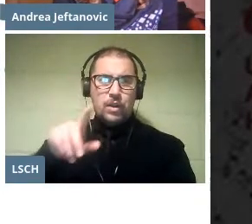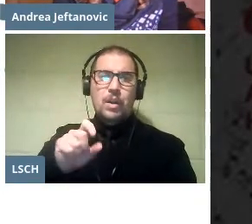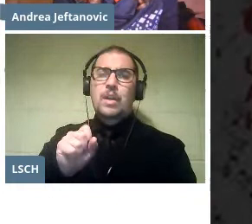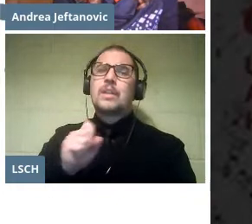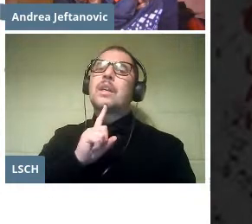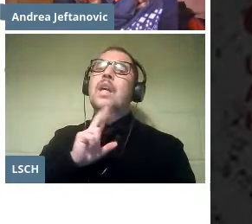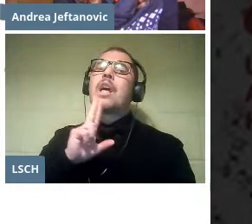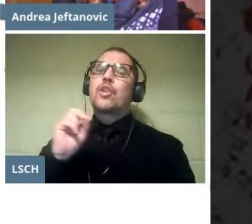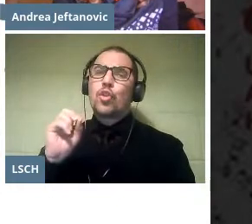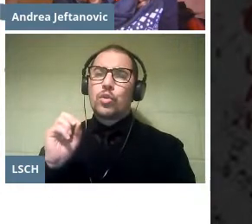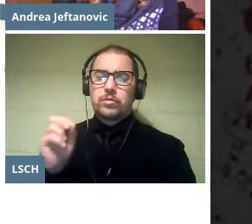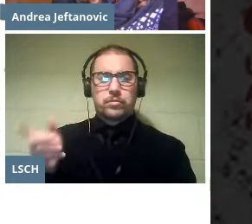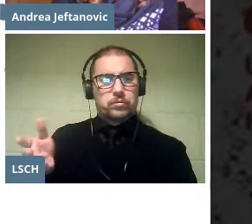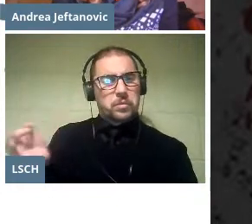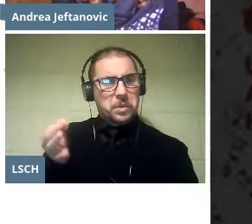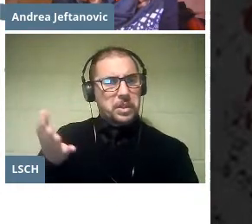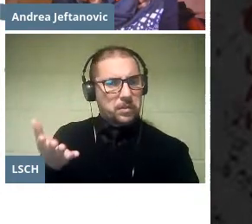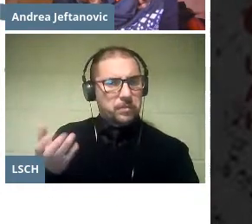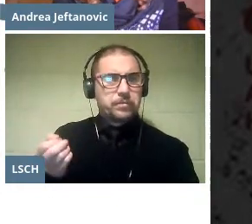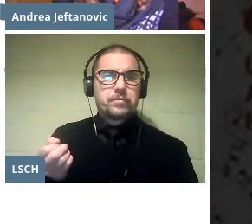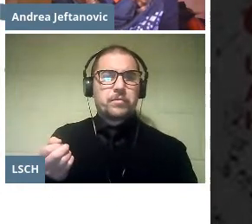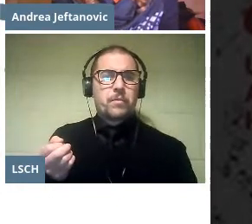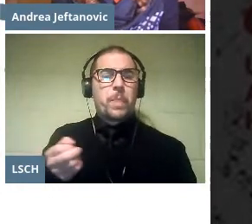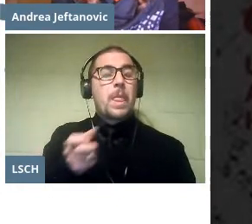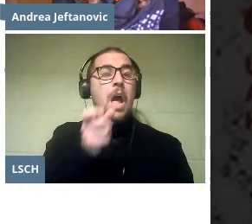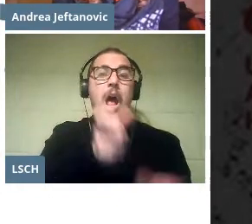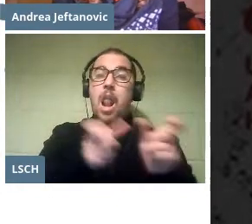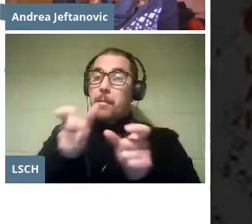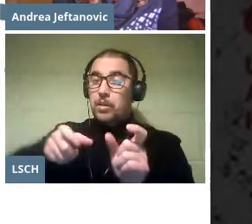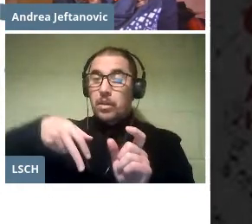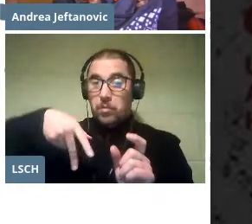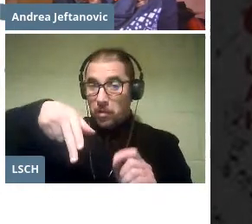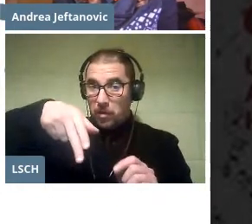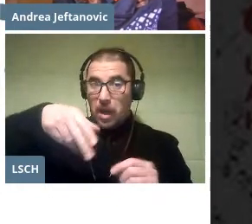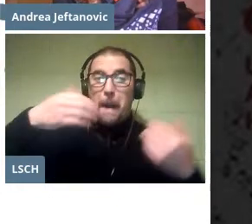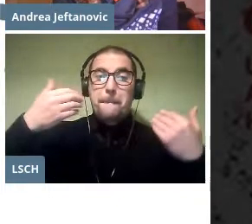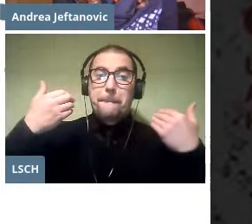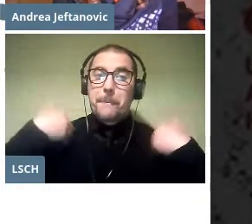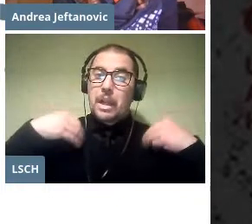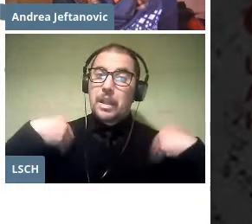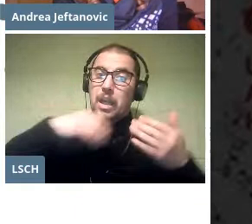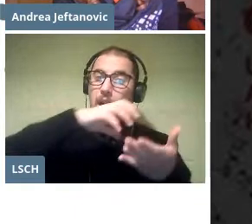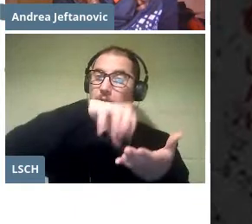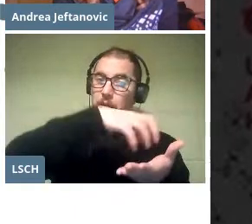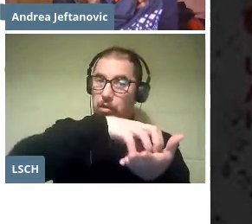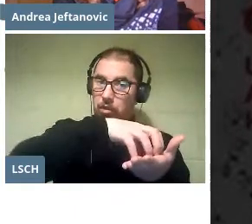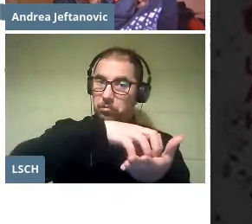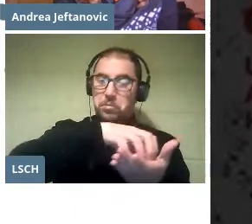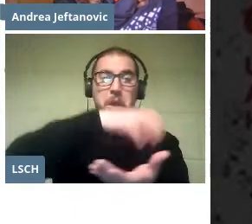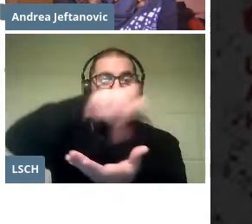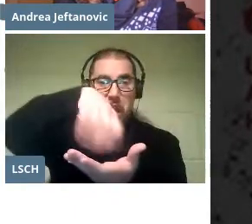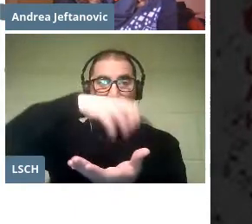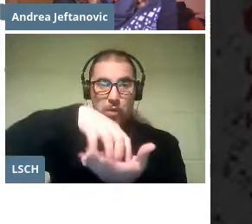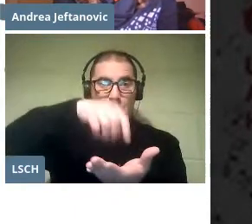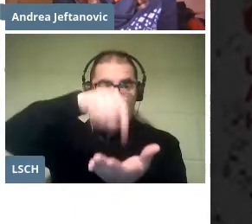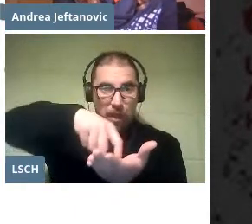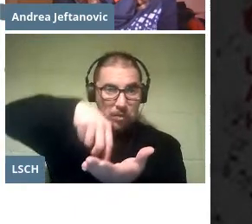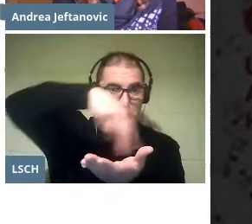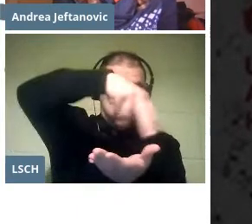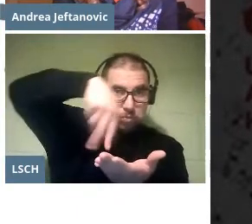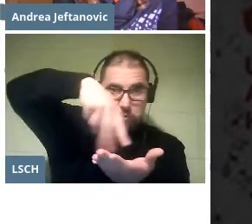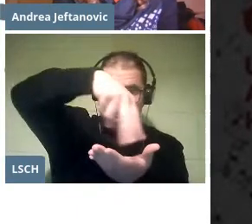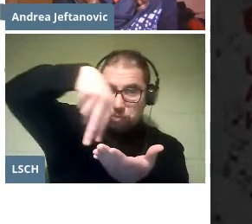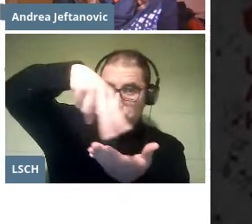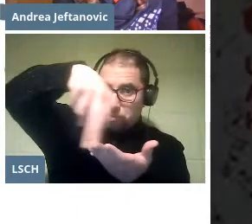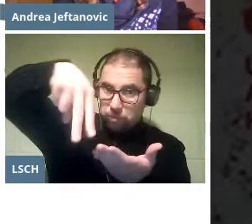Él dice: los caminantes son practicantes de la ciudad, porque la ciudad está hecha para ser caminada. Una ciudad